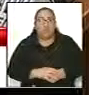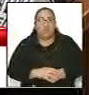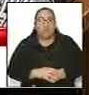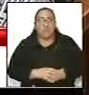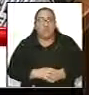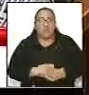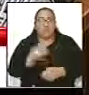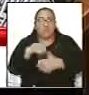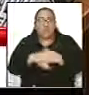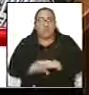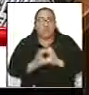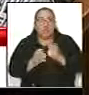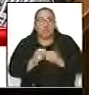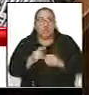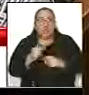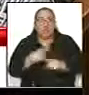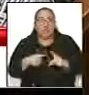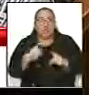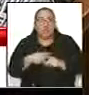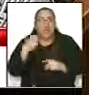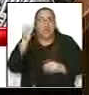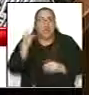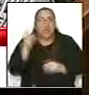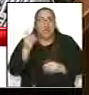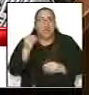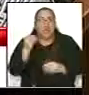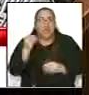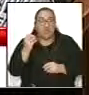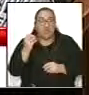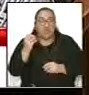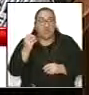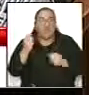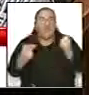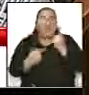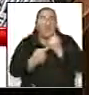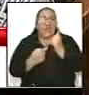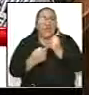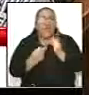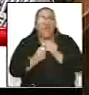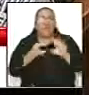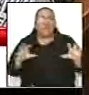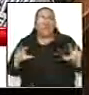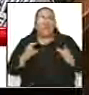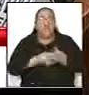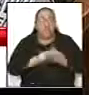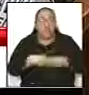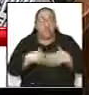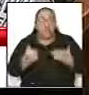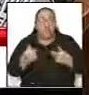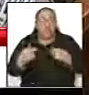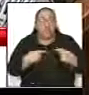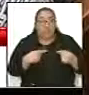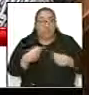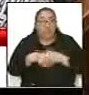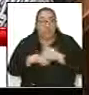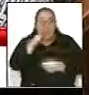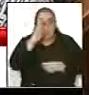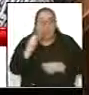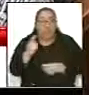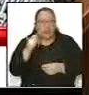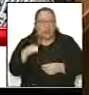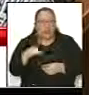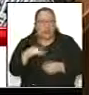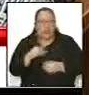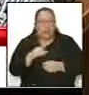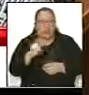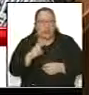Dentro de estas alternativas tecnológicas y dentro de esta conceptualización, digamos, de poder generar competitividad en el país, no solamente en las